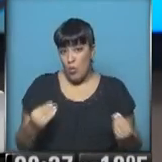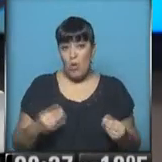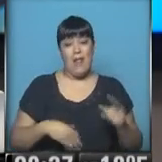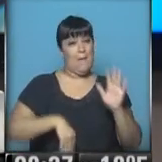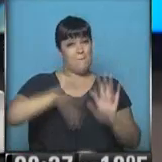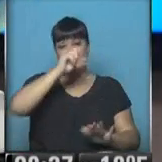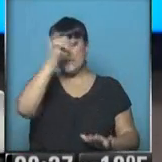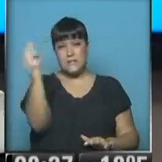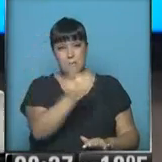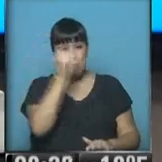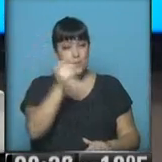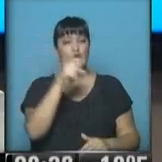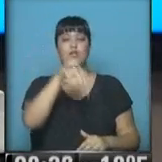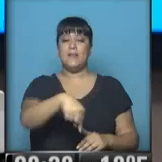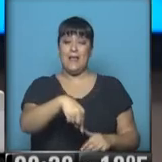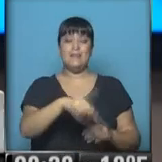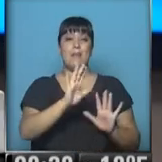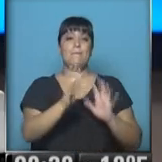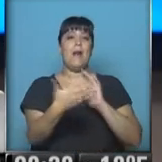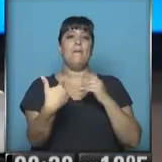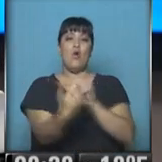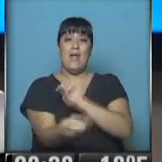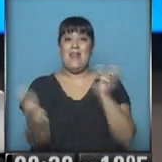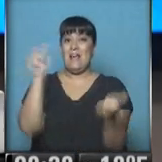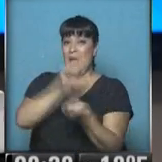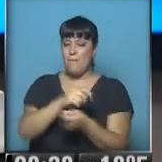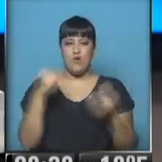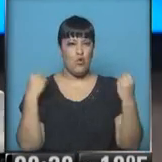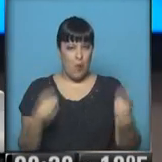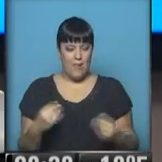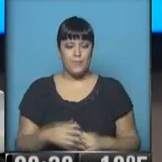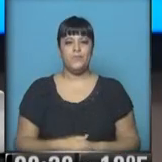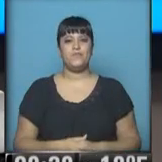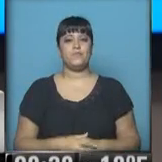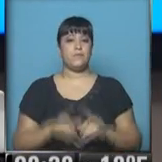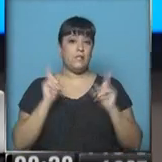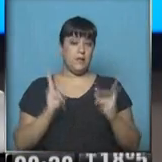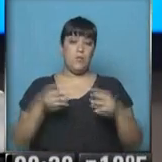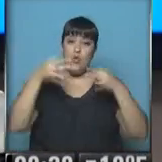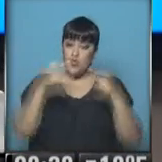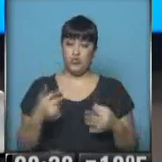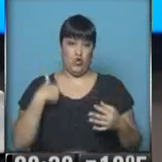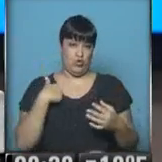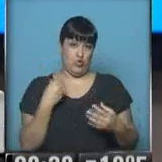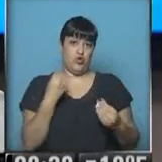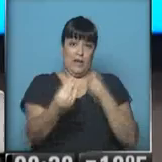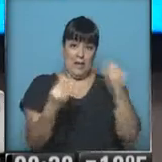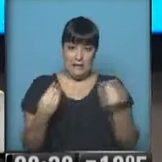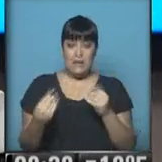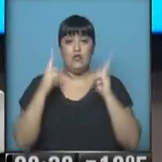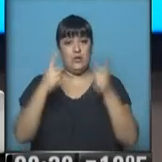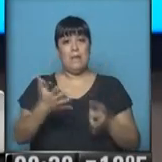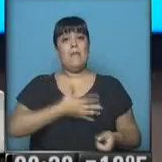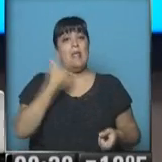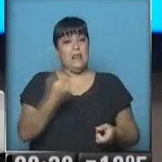los grandes trazos orientadores de este cambio de época en la Argentina y y que justamente nosotros los candidatos la dirigencia deberíamos